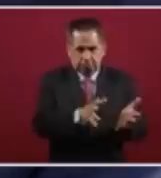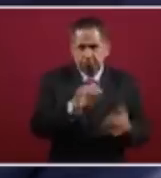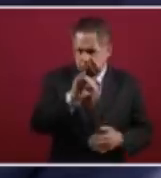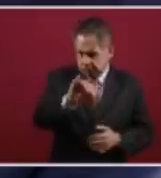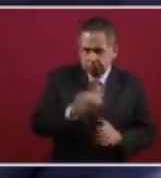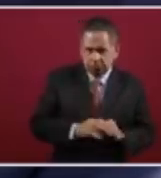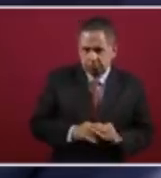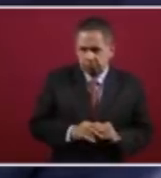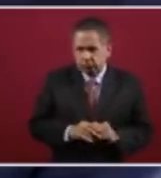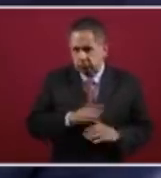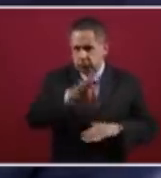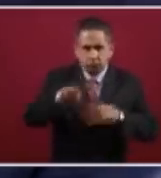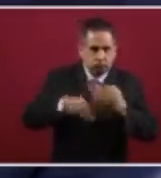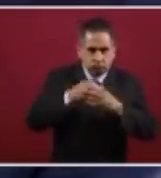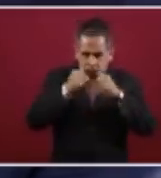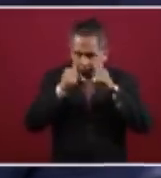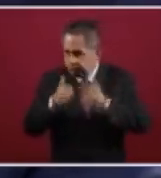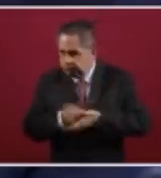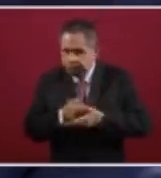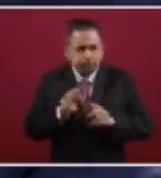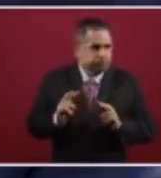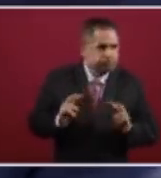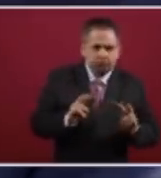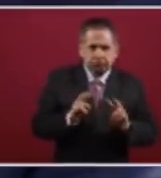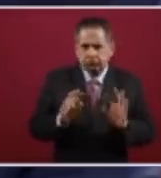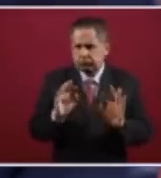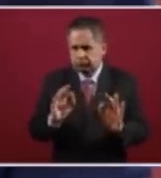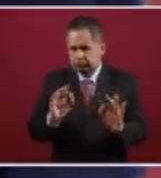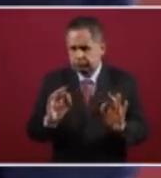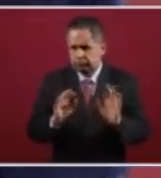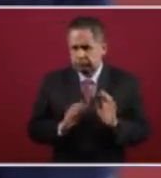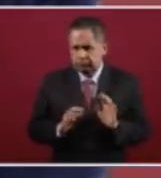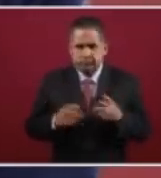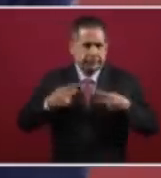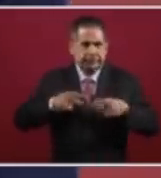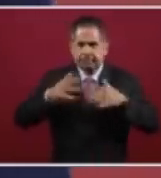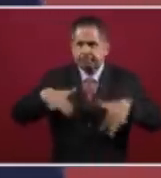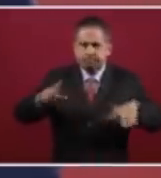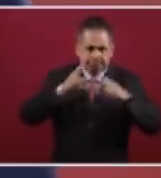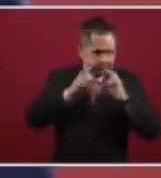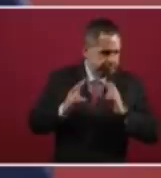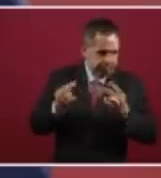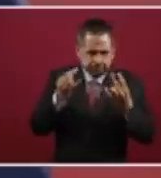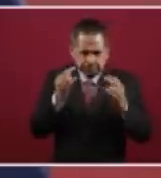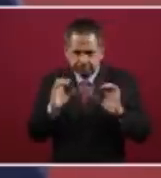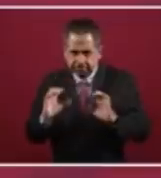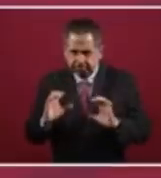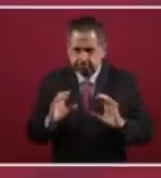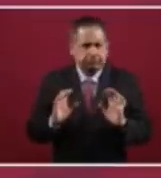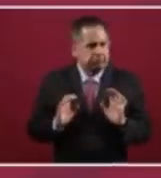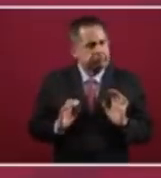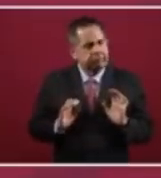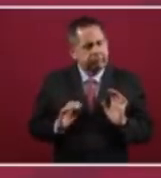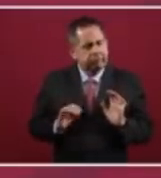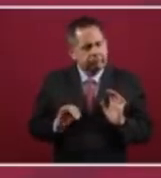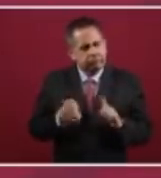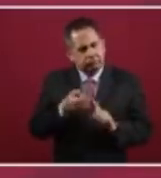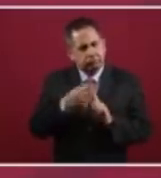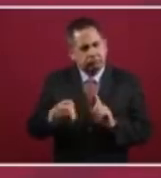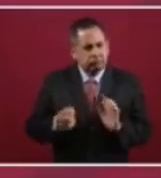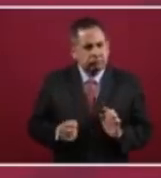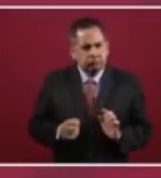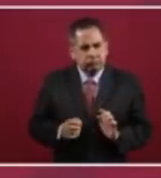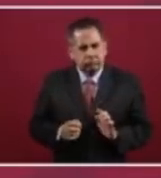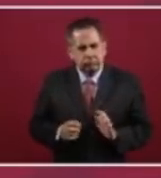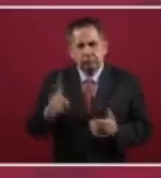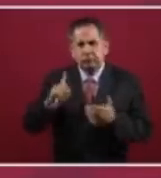todos pendientes, desde luego, en primer lugar, los ciudadanos que se